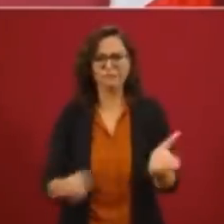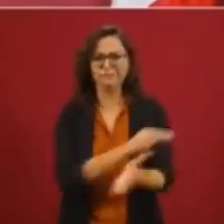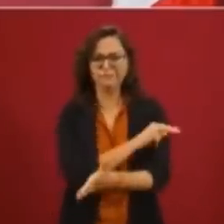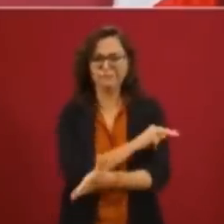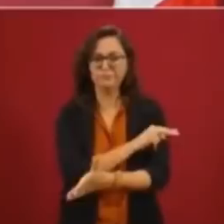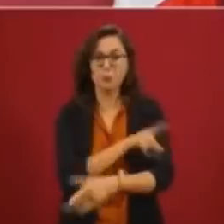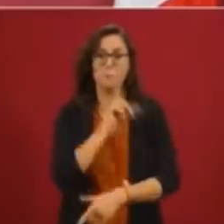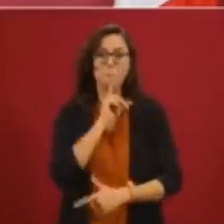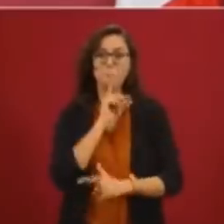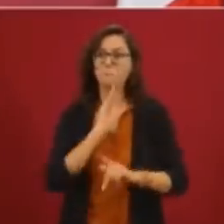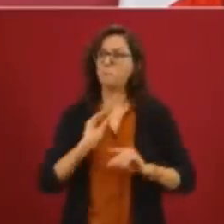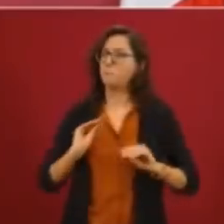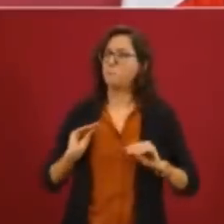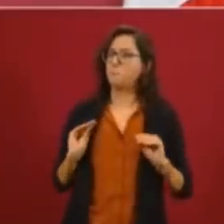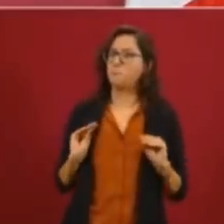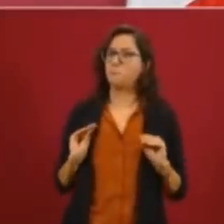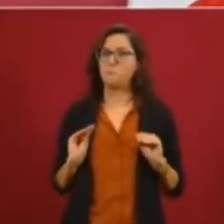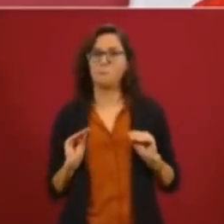Acuérdense